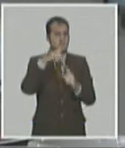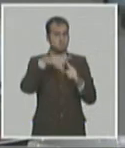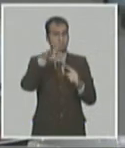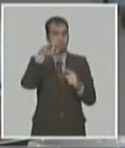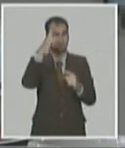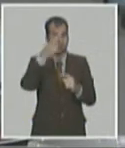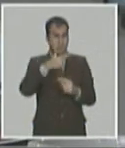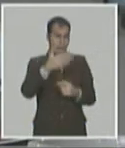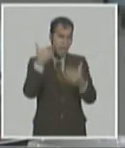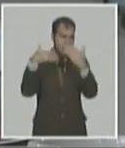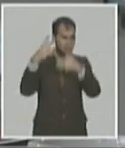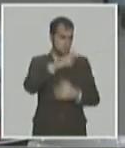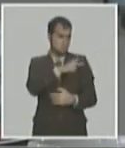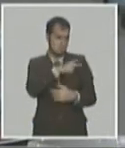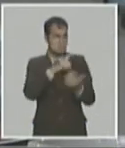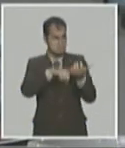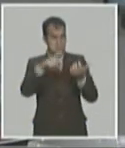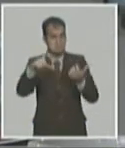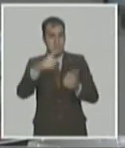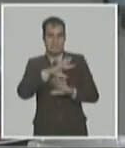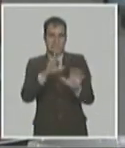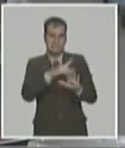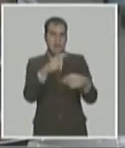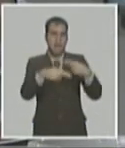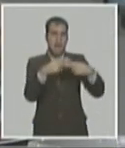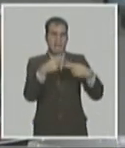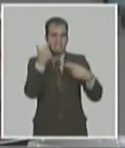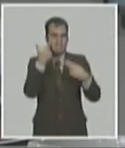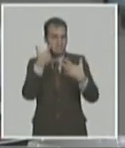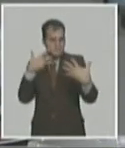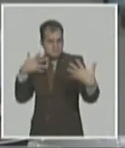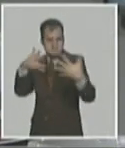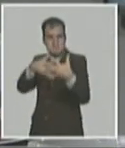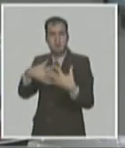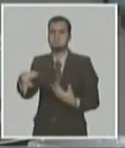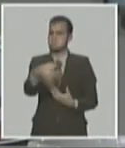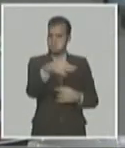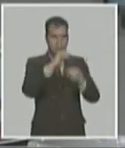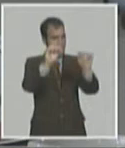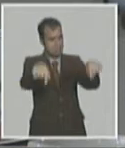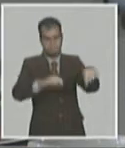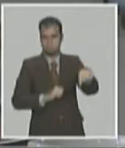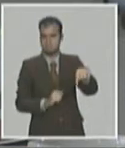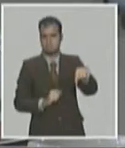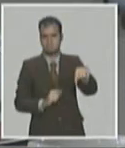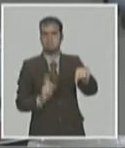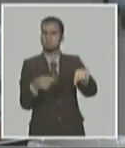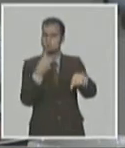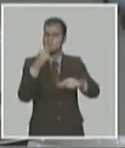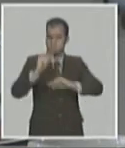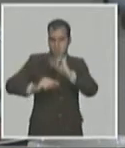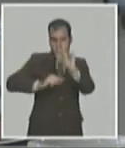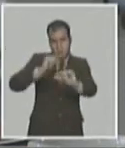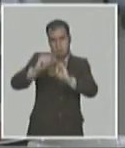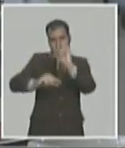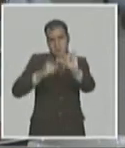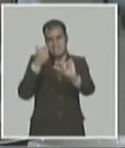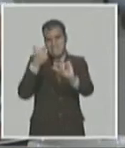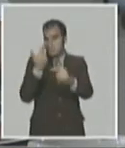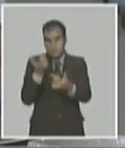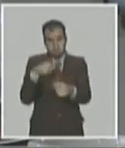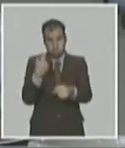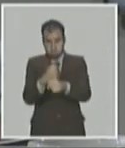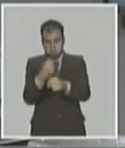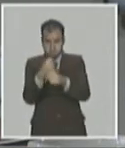que ha estado en un constante vínculo con la base. Nosotros tenemos que buscar cada día estar más cerca de donde están